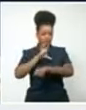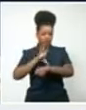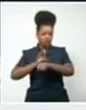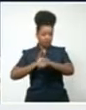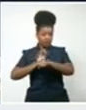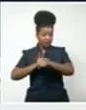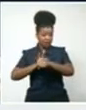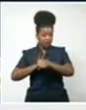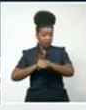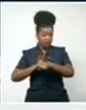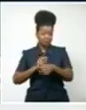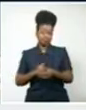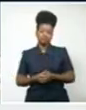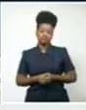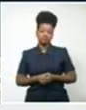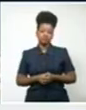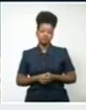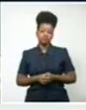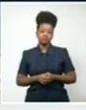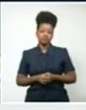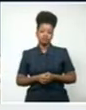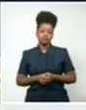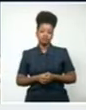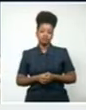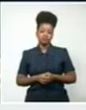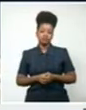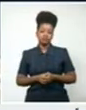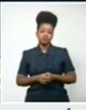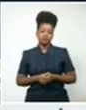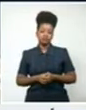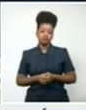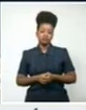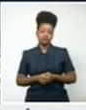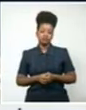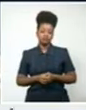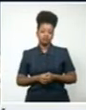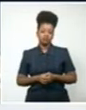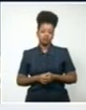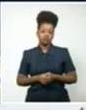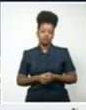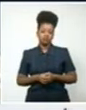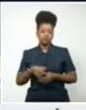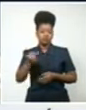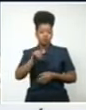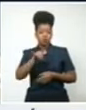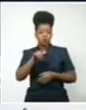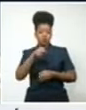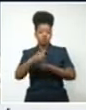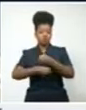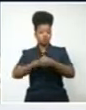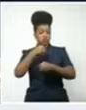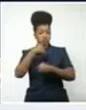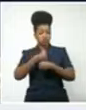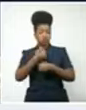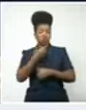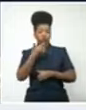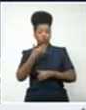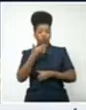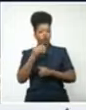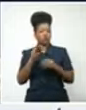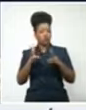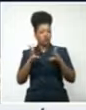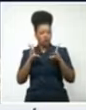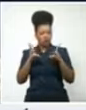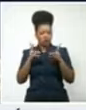Pero además tiene experiencia de su utilización con buenos resultados en